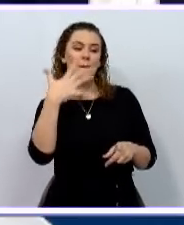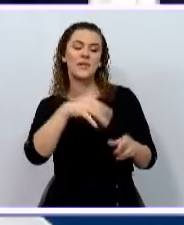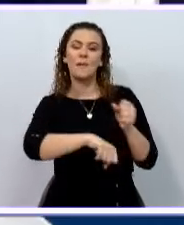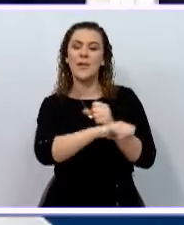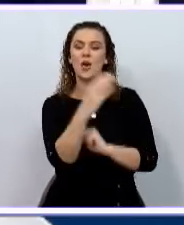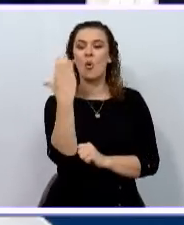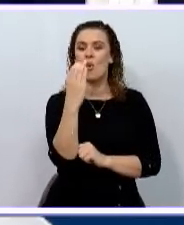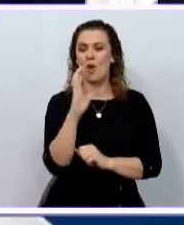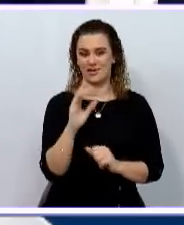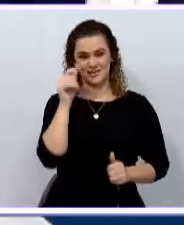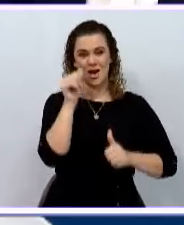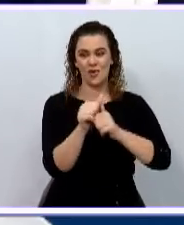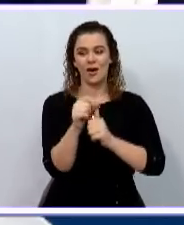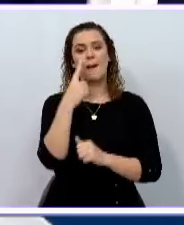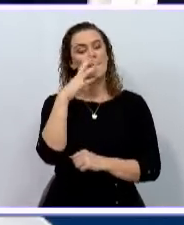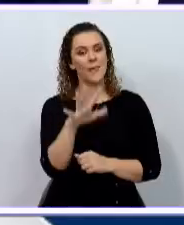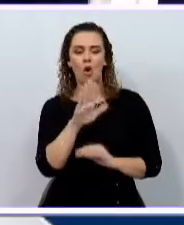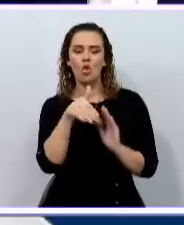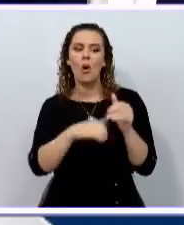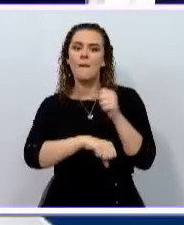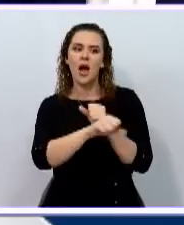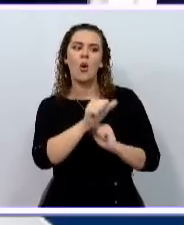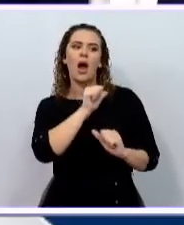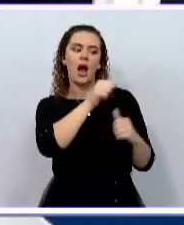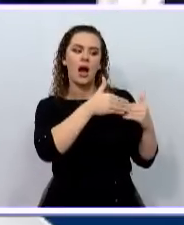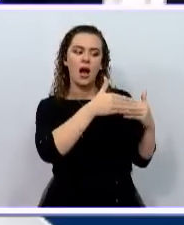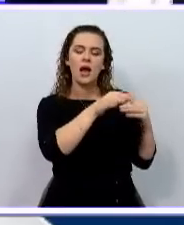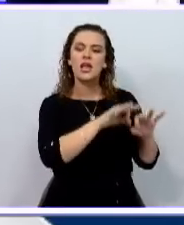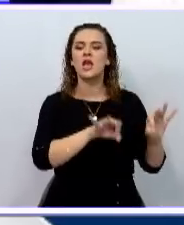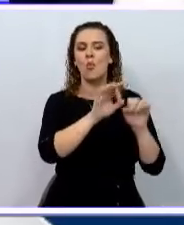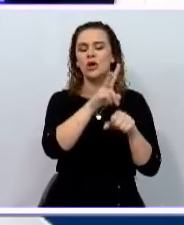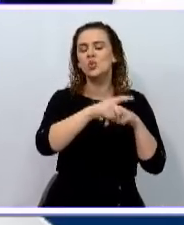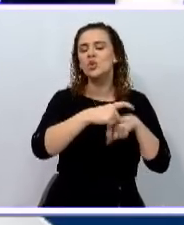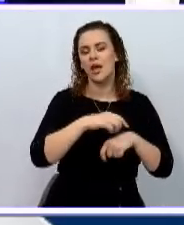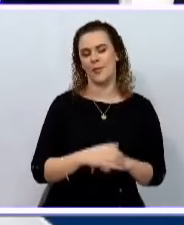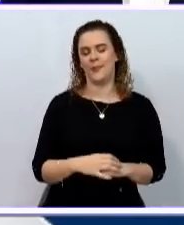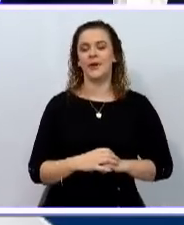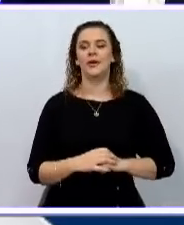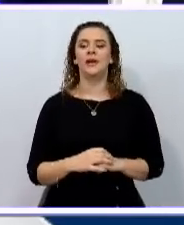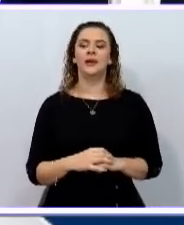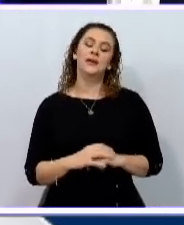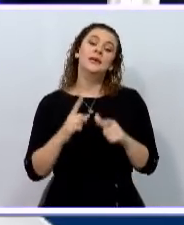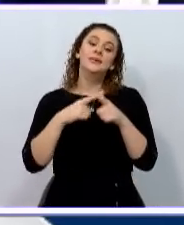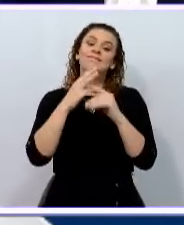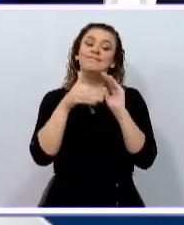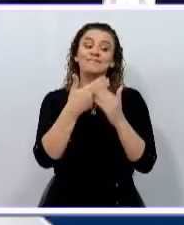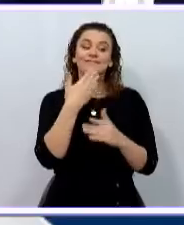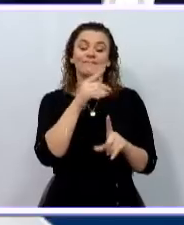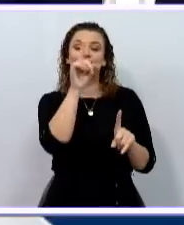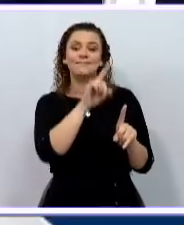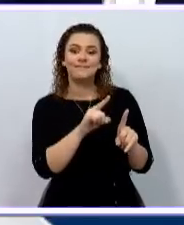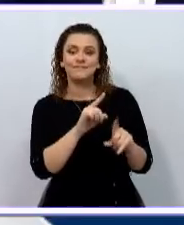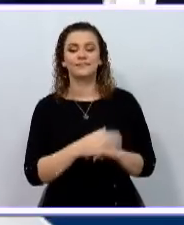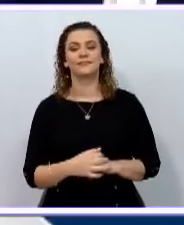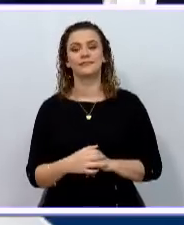cartaginés que no cayeron mucho todos los partidos de la Liga importantes entonces todo lo malo de esa prisa